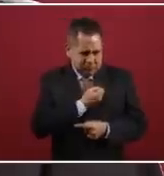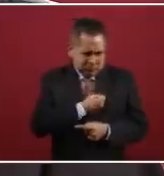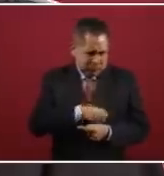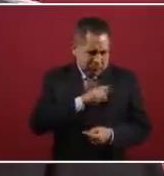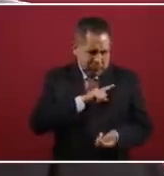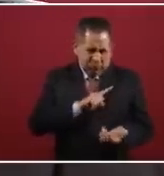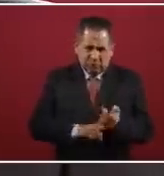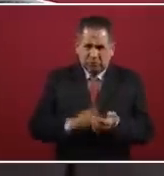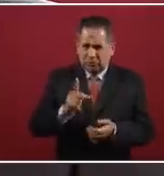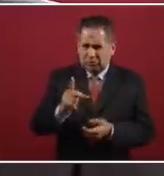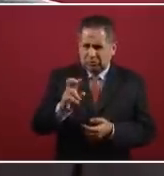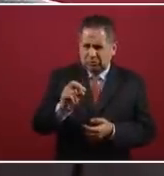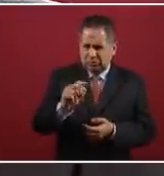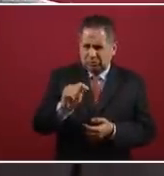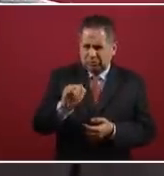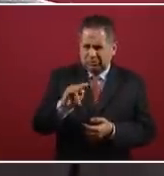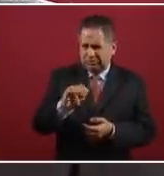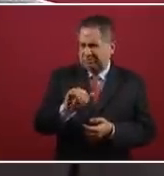proteína.